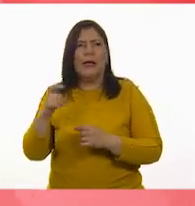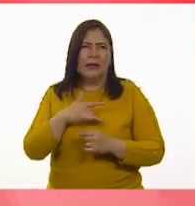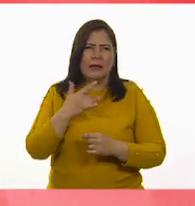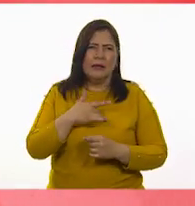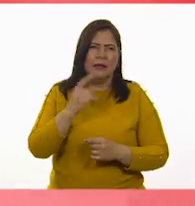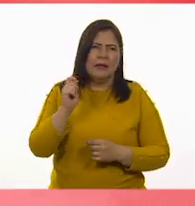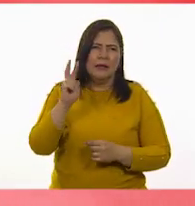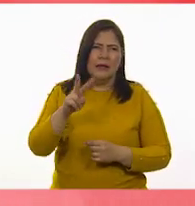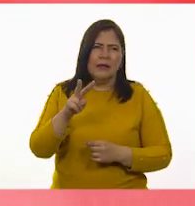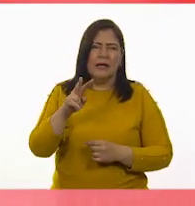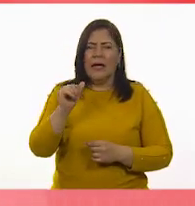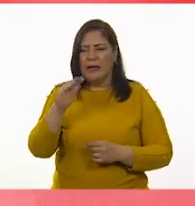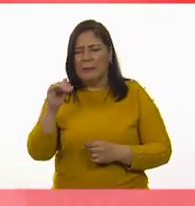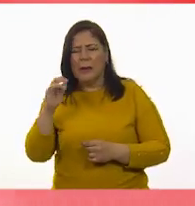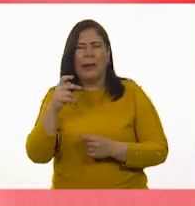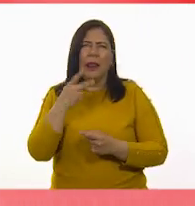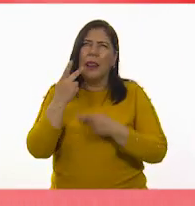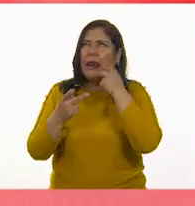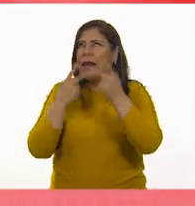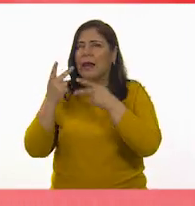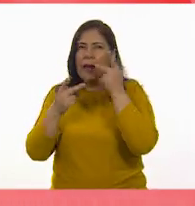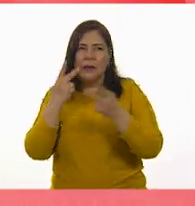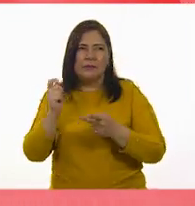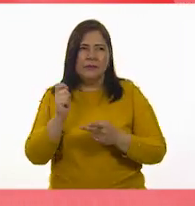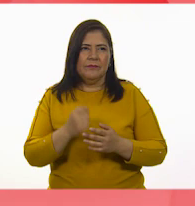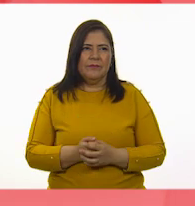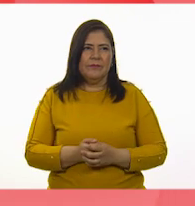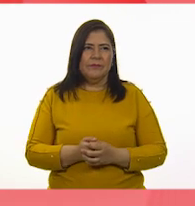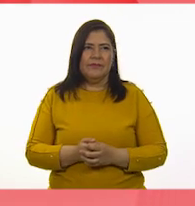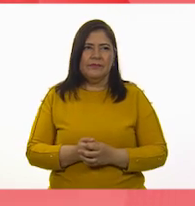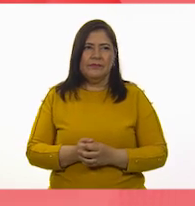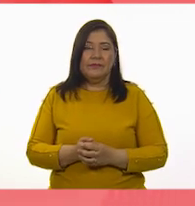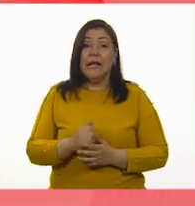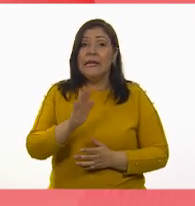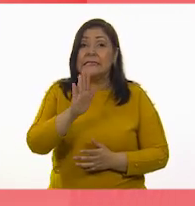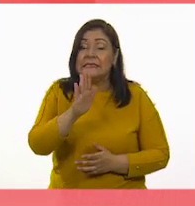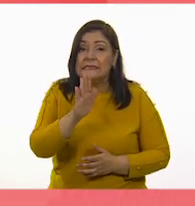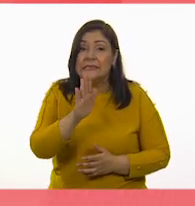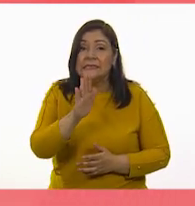le negaría yo unas acambaritas. Espérame, unas así como de chocolate. ¿Qué?